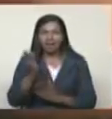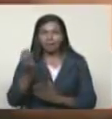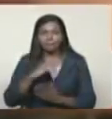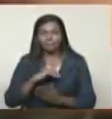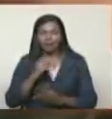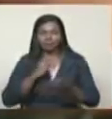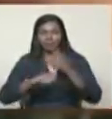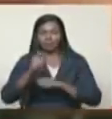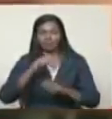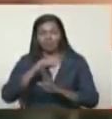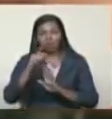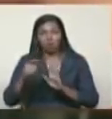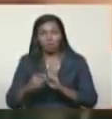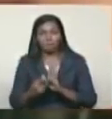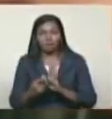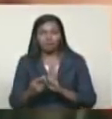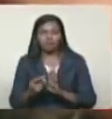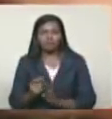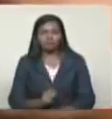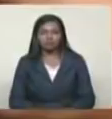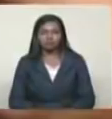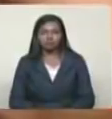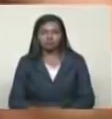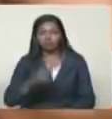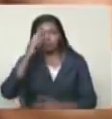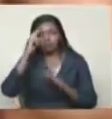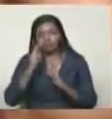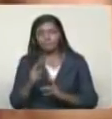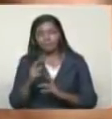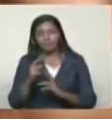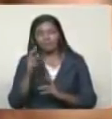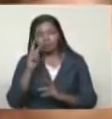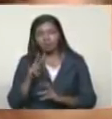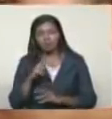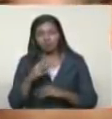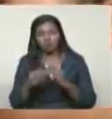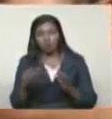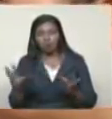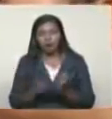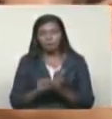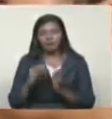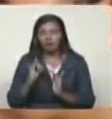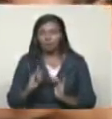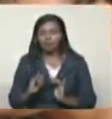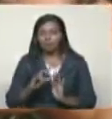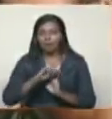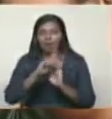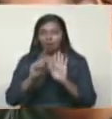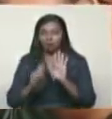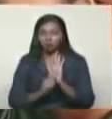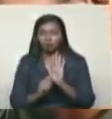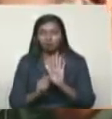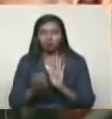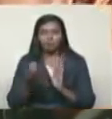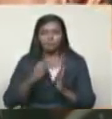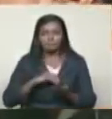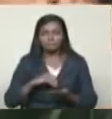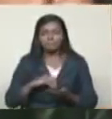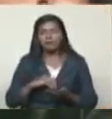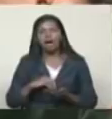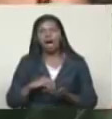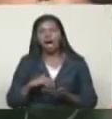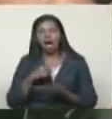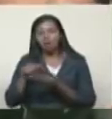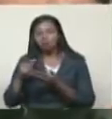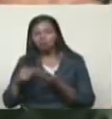defensa integral de la nación, el respeto a la soberanía, están apegados a la Constitución y a las leyes de